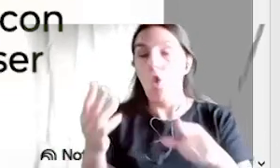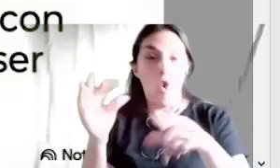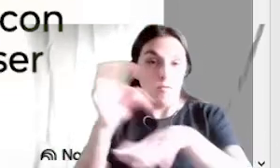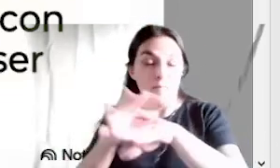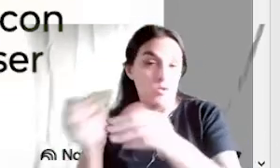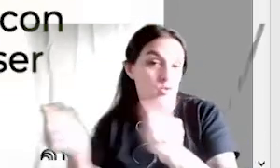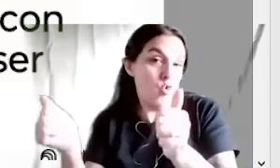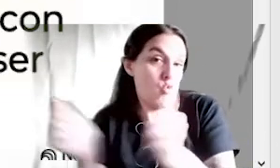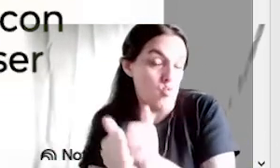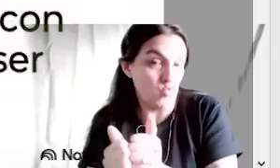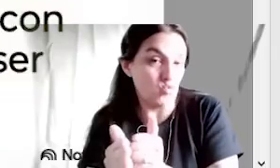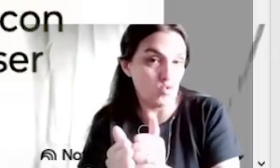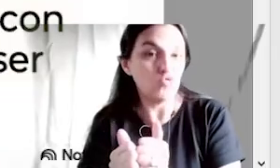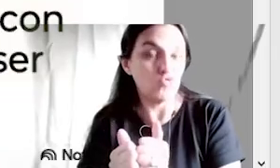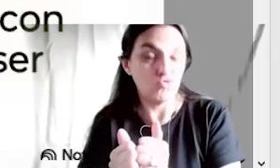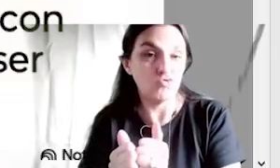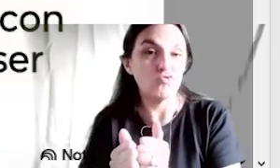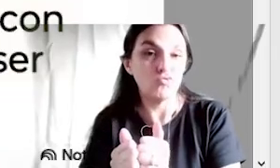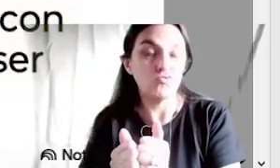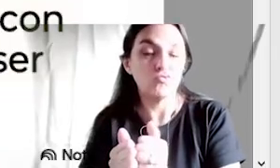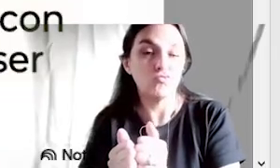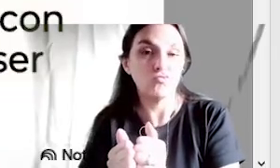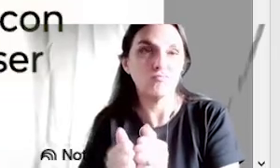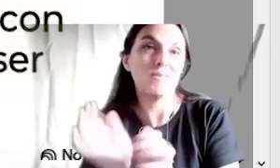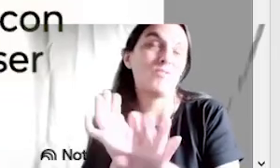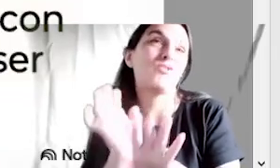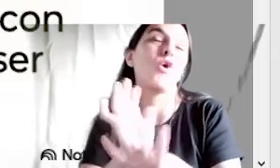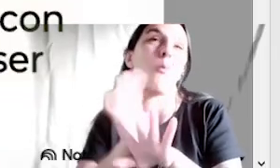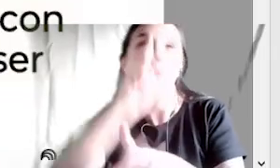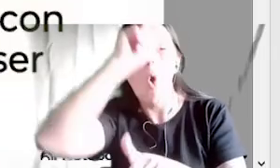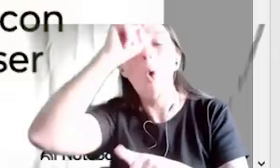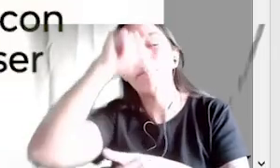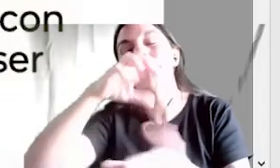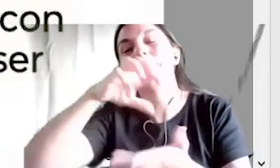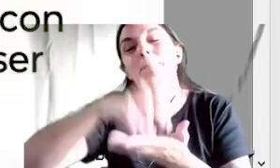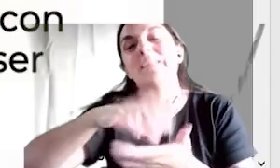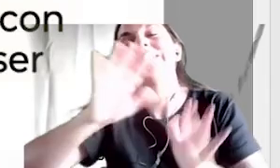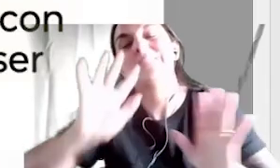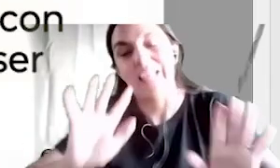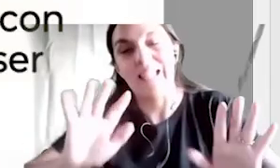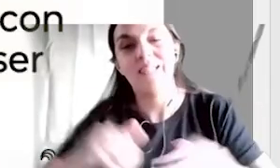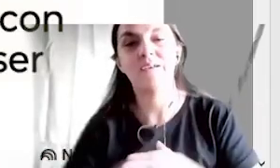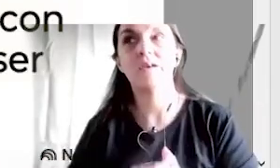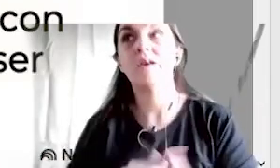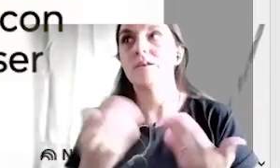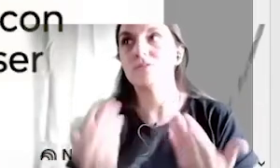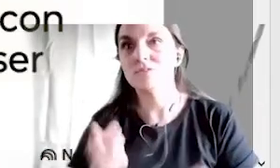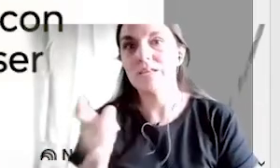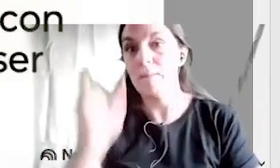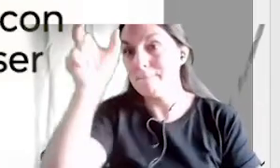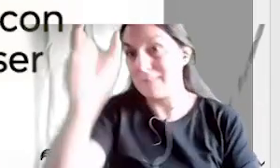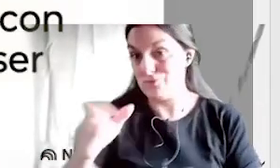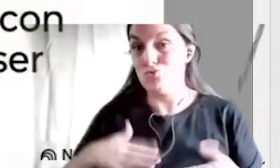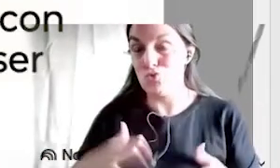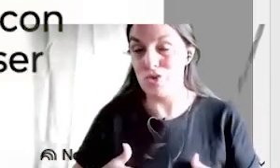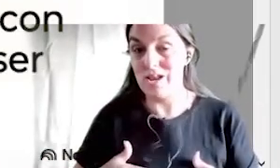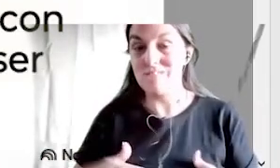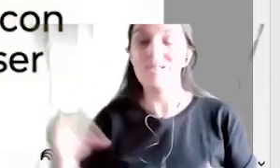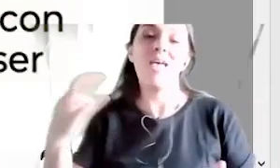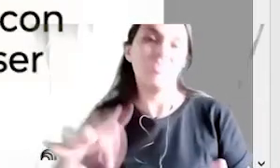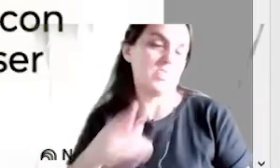pasan a hacerse una clínica. Entonces, en esos casos, si bien son personas humanas, van a